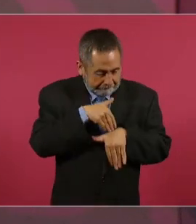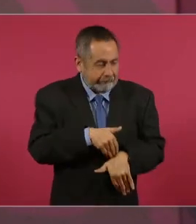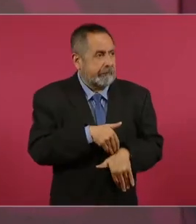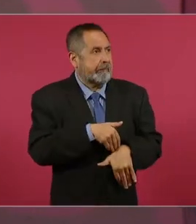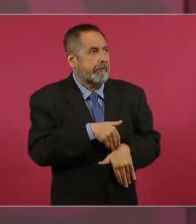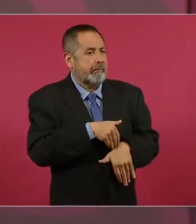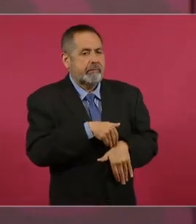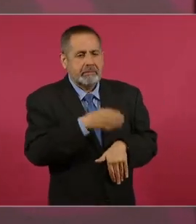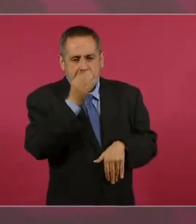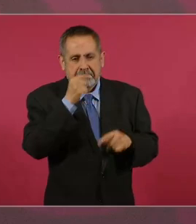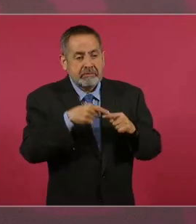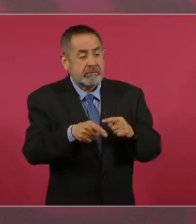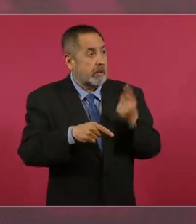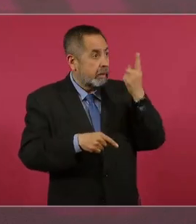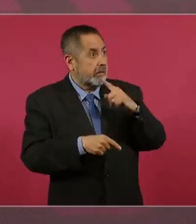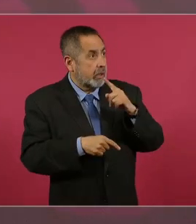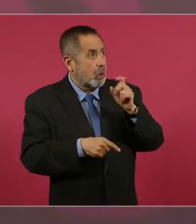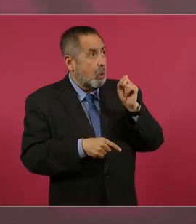de ahí.